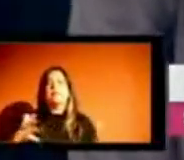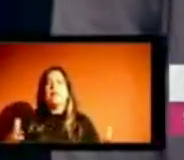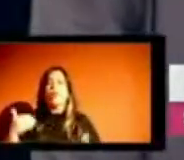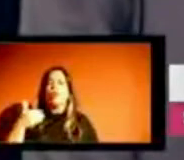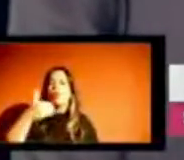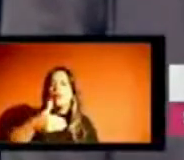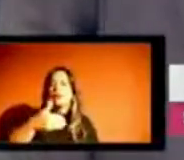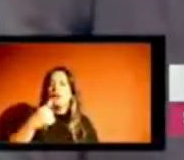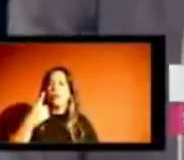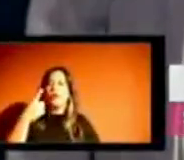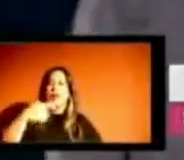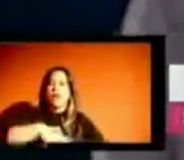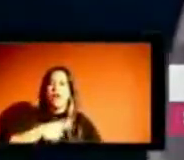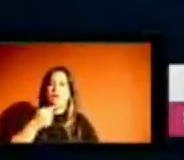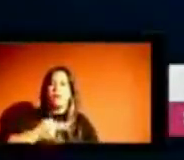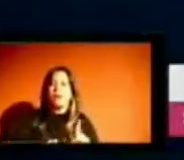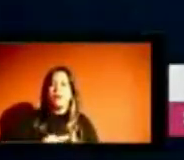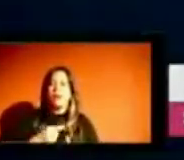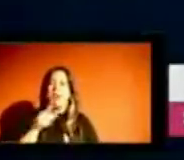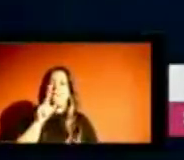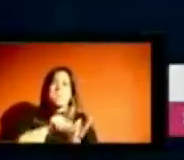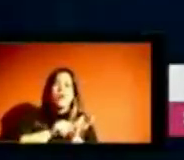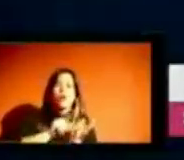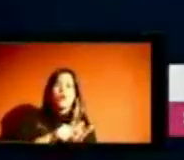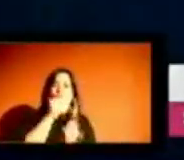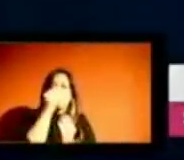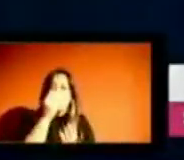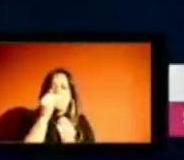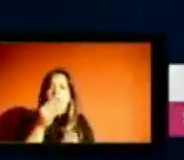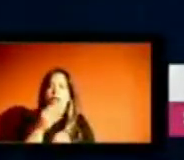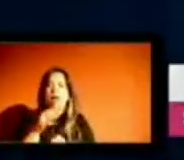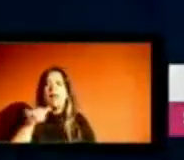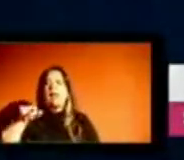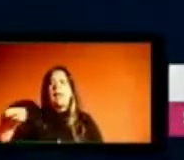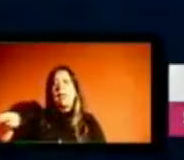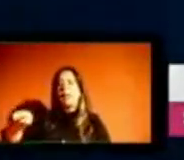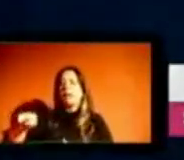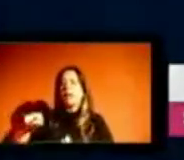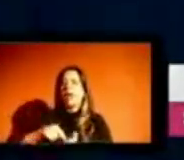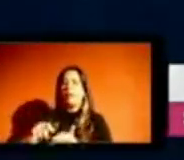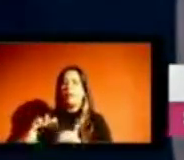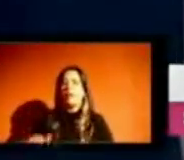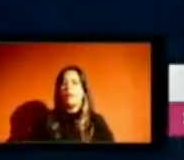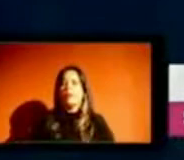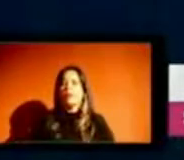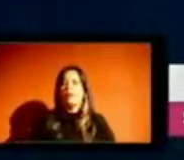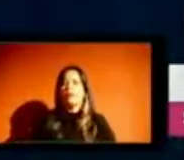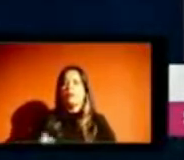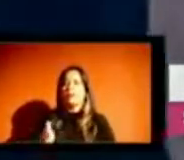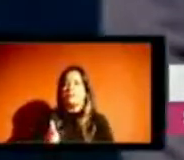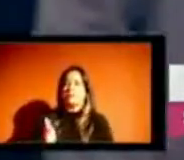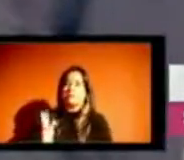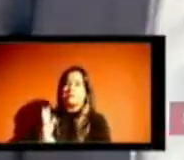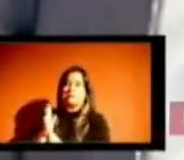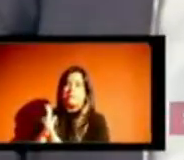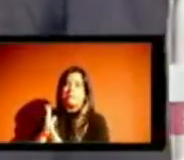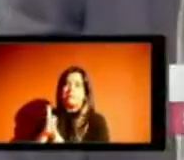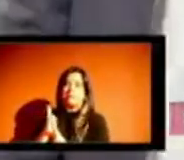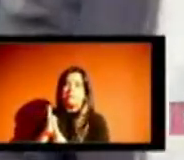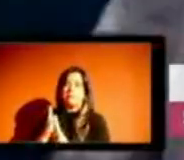recurrente que una vez al mes un periódico sacara una nota: este contribuyente le dio safixió en la fila de la